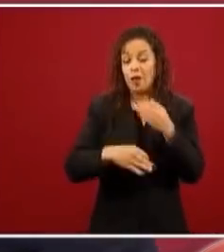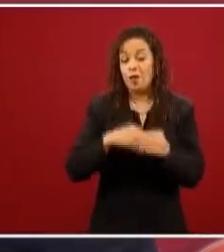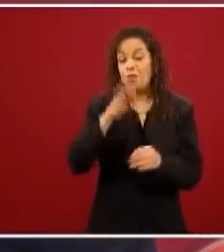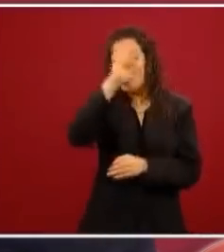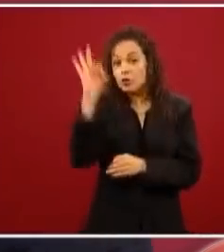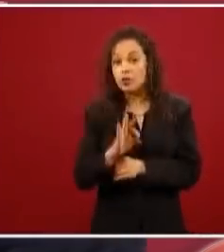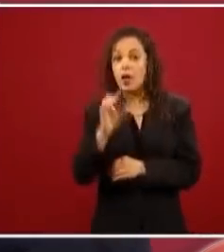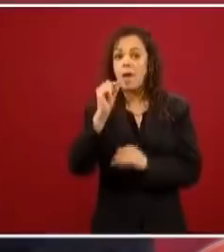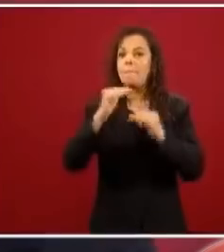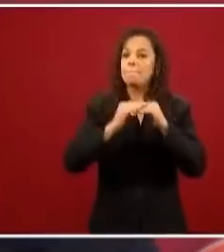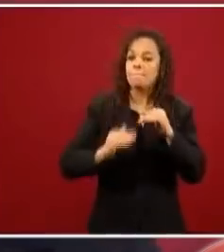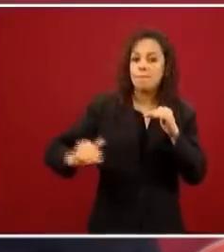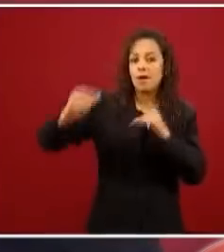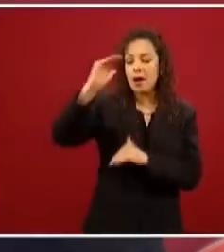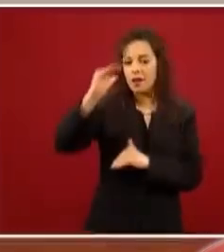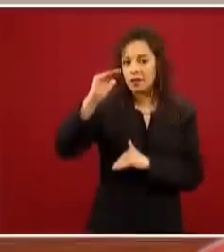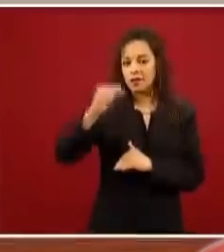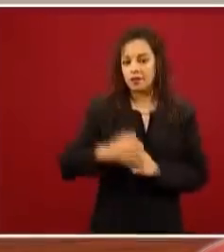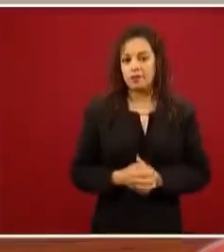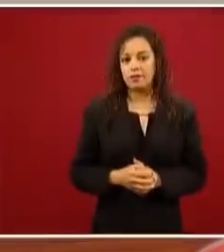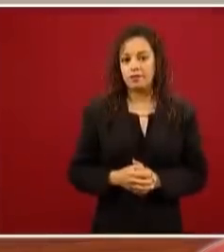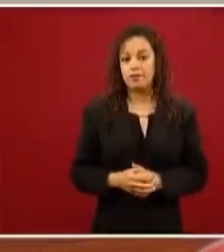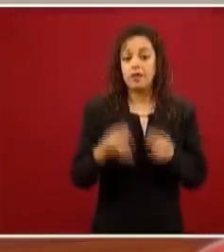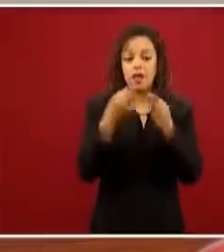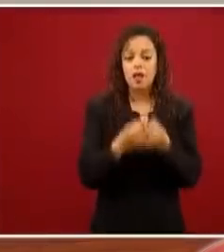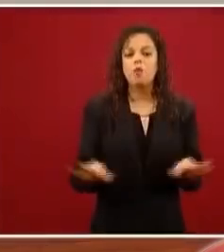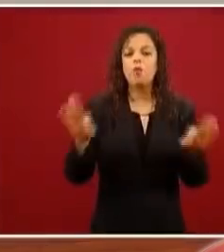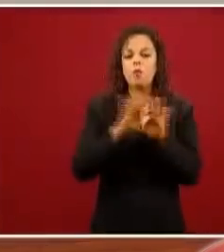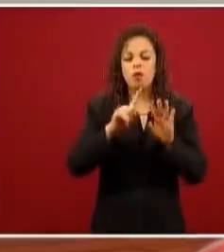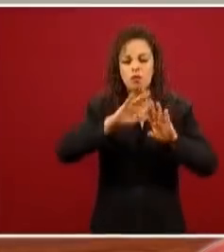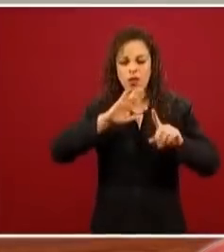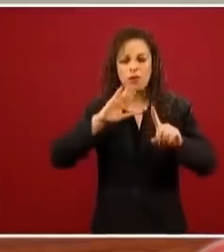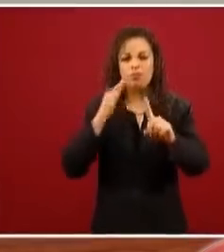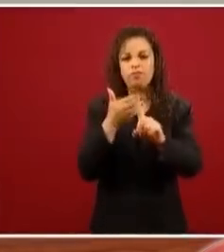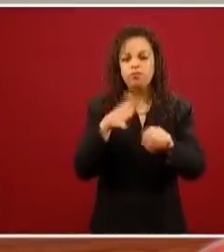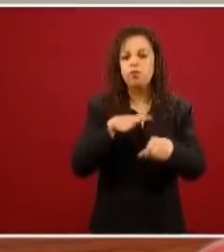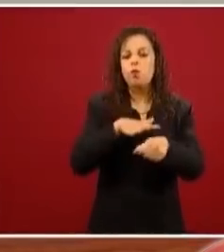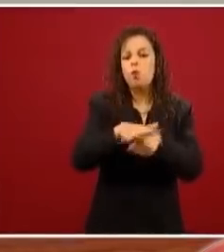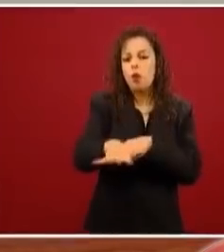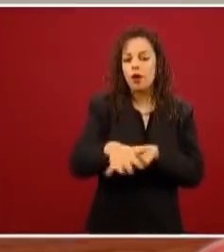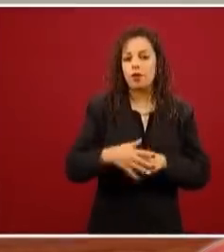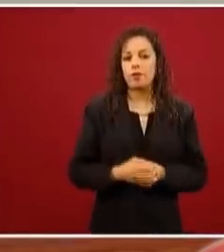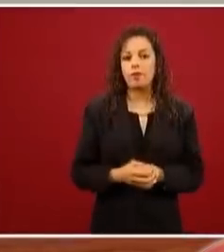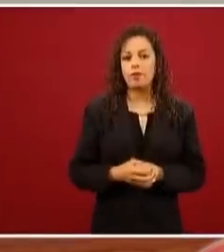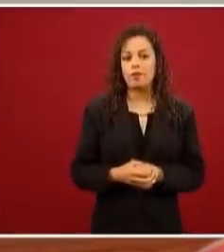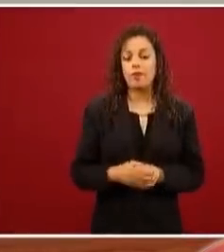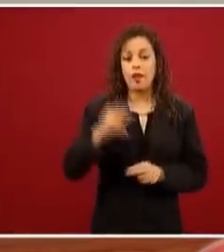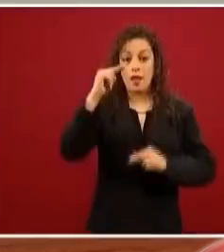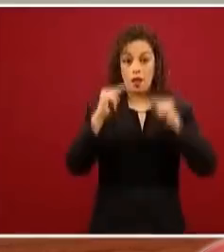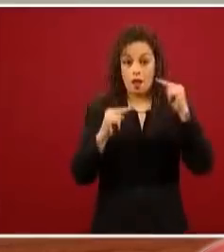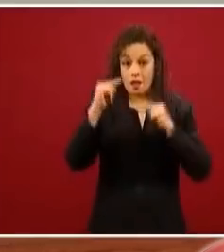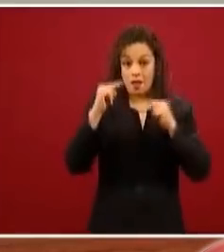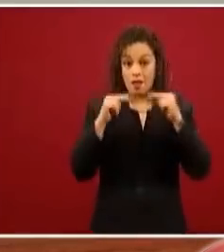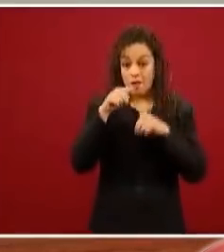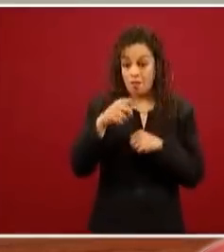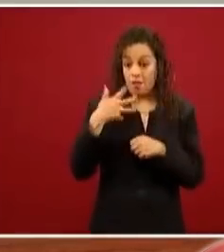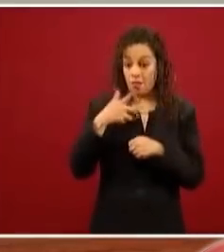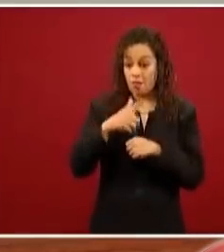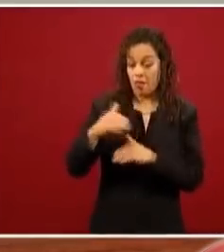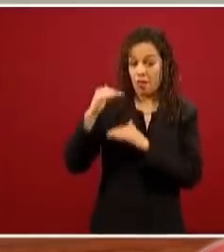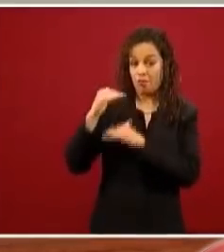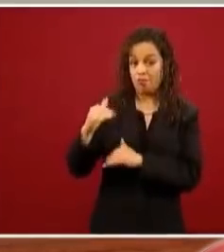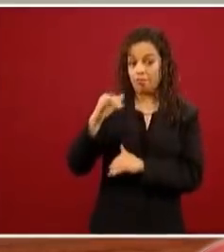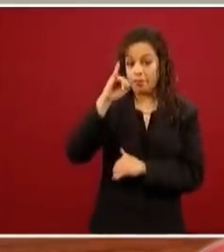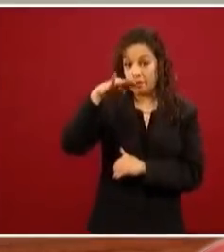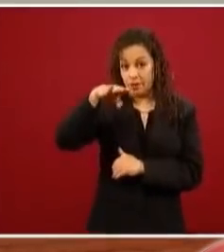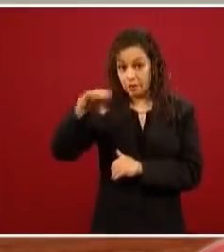la segunda parte importante que nosotros tenemos que trabajar? Que superemos los niveles de los que se queden en el Seguro Social.